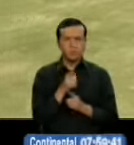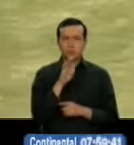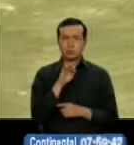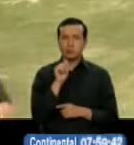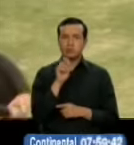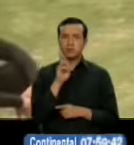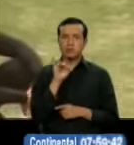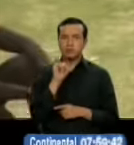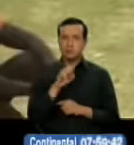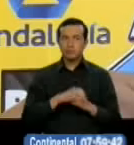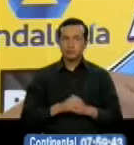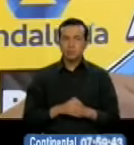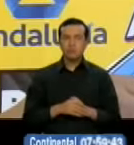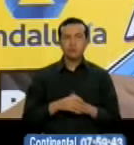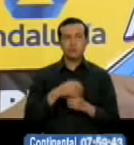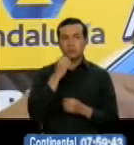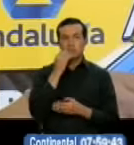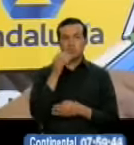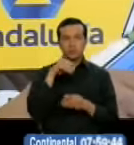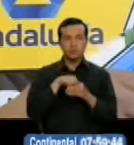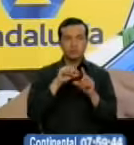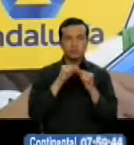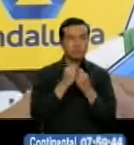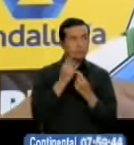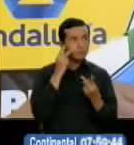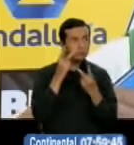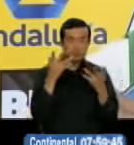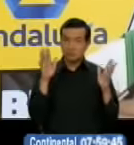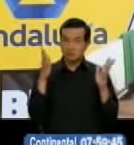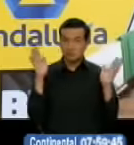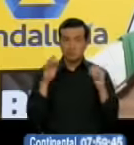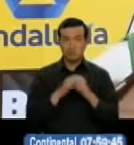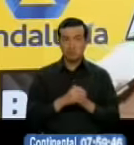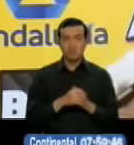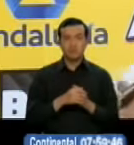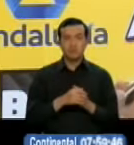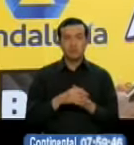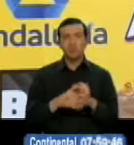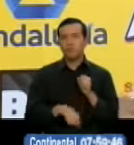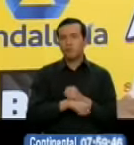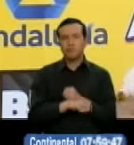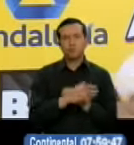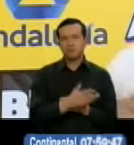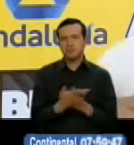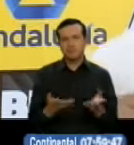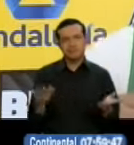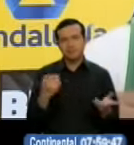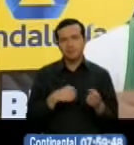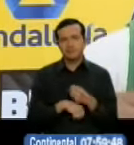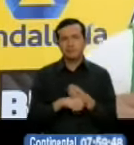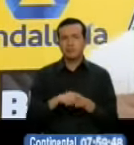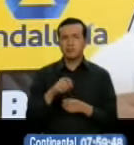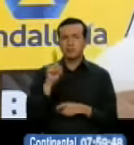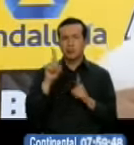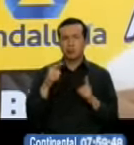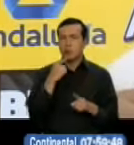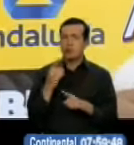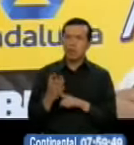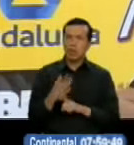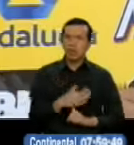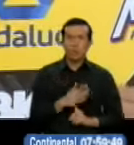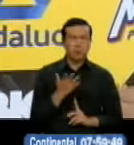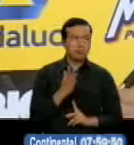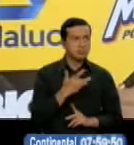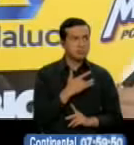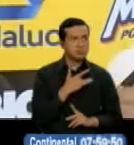Silva. Te hablo acá dentro del grupo, no se ve nada de eso, como te digo, son cosas del fútbol que estamos pasando. ¿Usted no se siente relegado entonces?